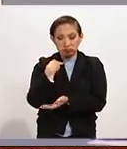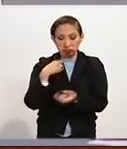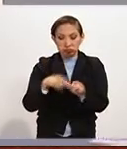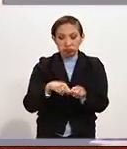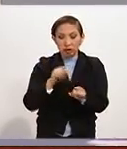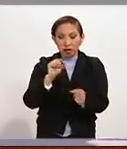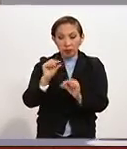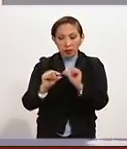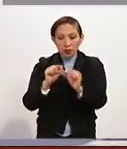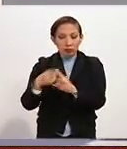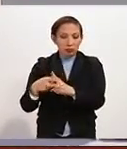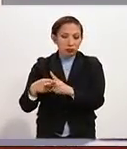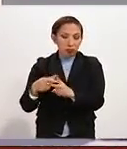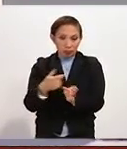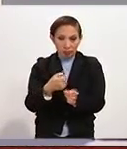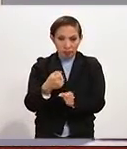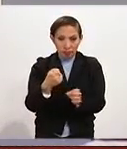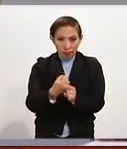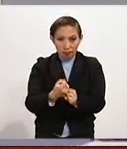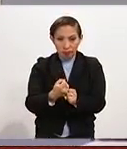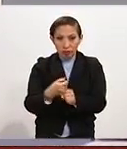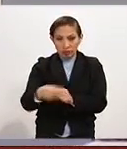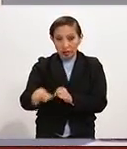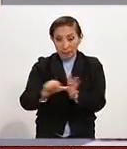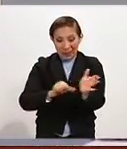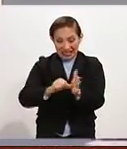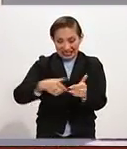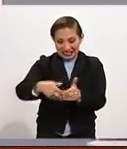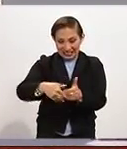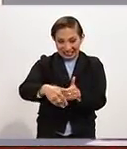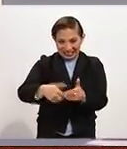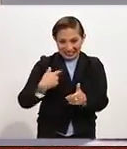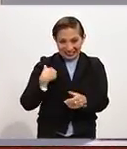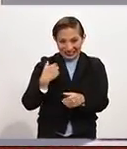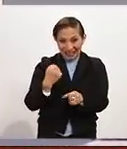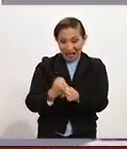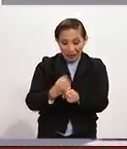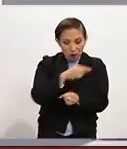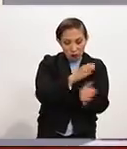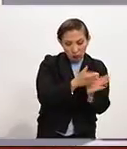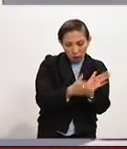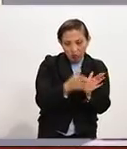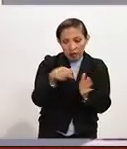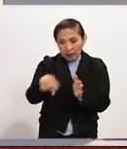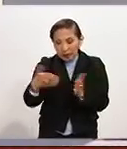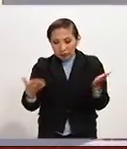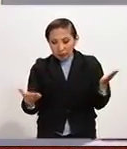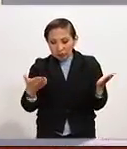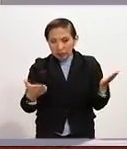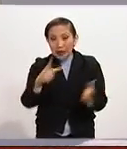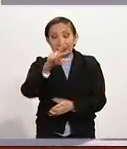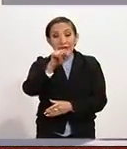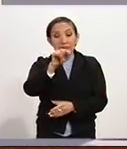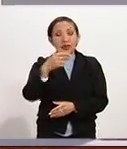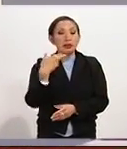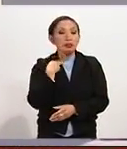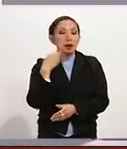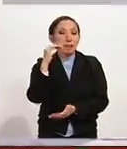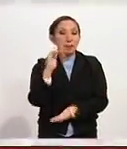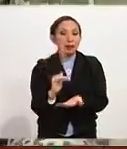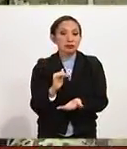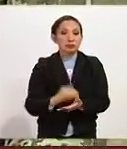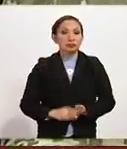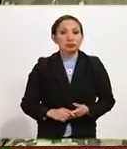340. Y medidos los primeros años, los primeros meses del año anterior y de este, hoy tenemos 70 homicidios